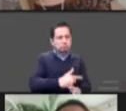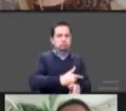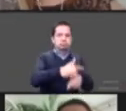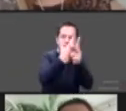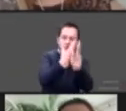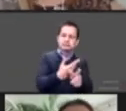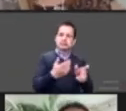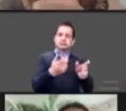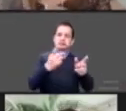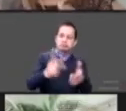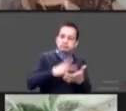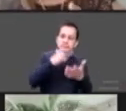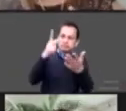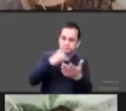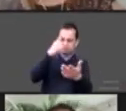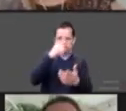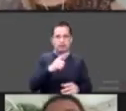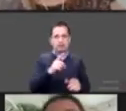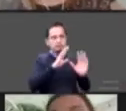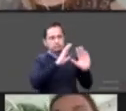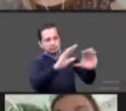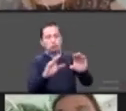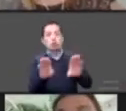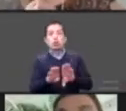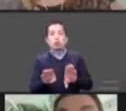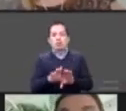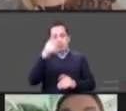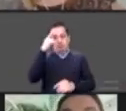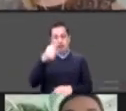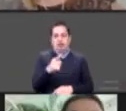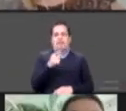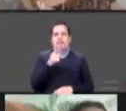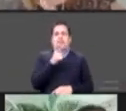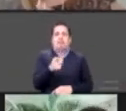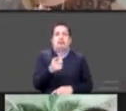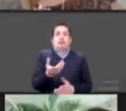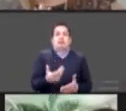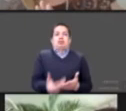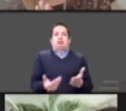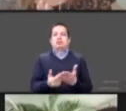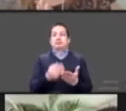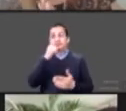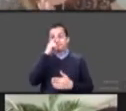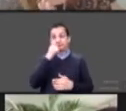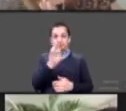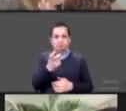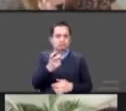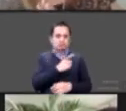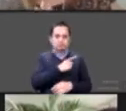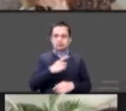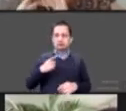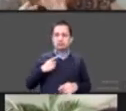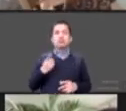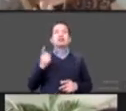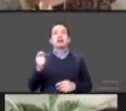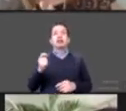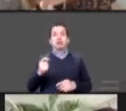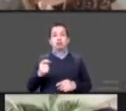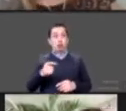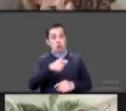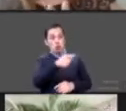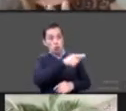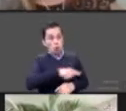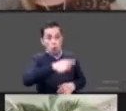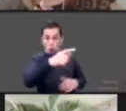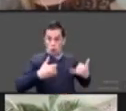enseñarles cómo ese aparato tecnológico, que dicho sea de paso, hay que entenderlo, no todas las y los jóvenes saben utilizar